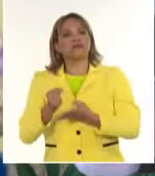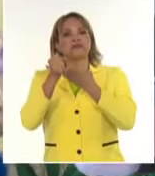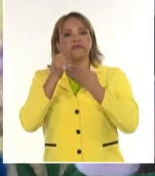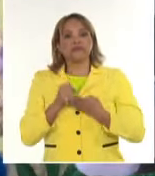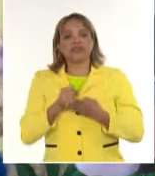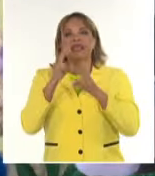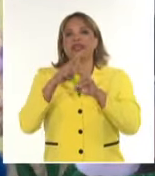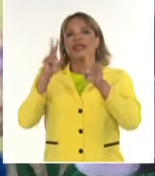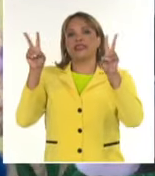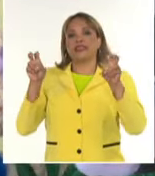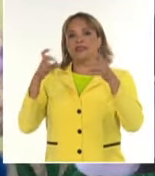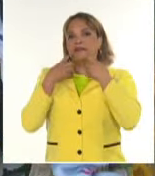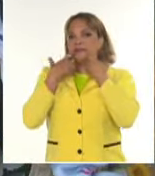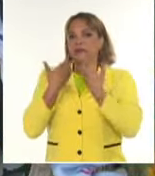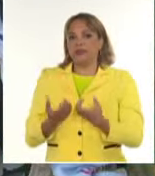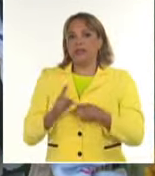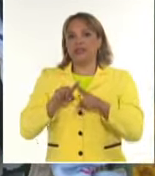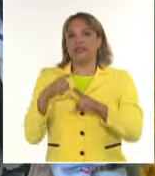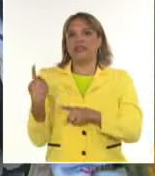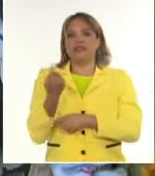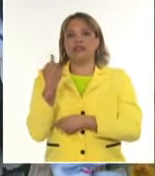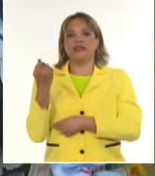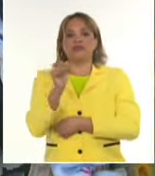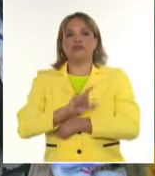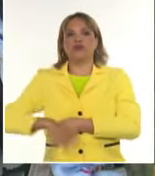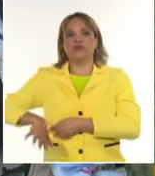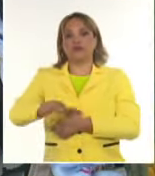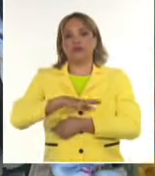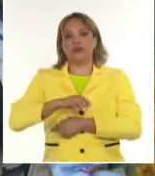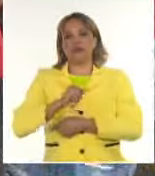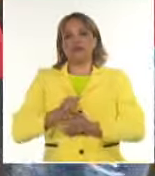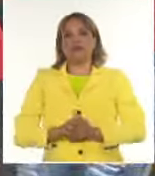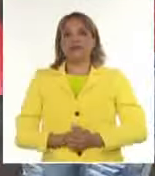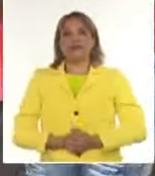temas esenciales de nuestra sociedad. Edel Alvarado, Canal Cubano de